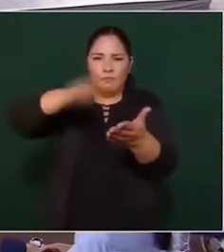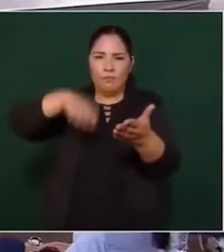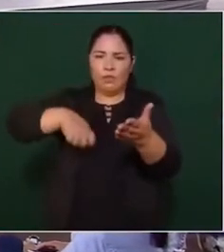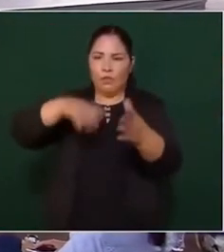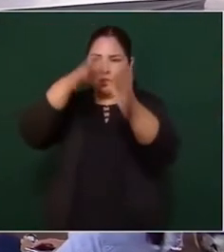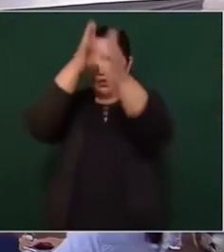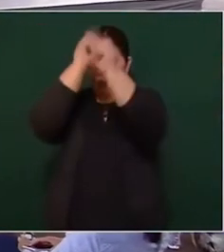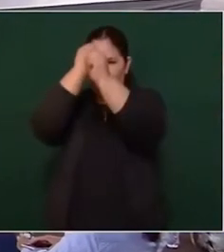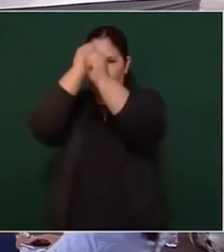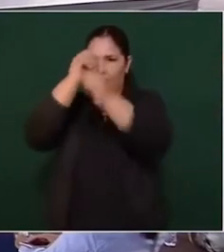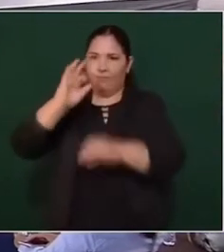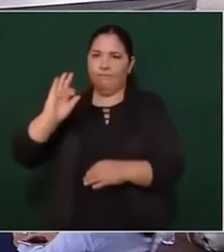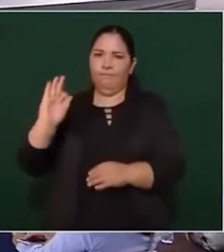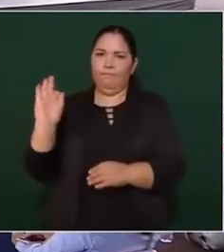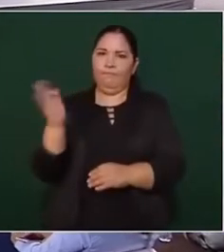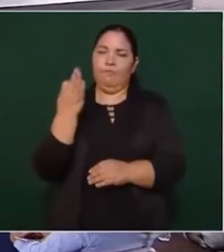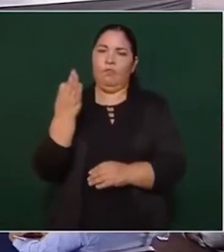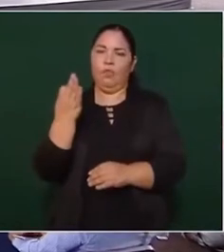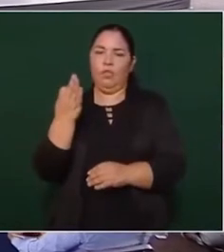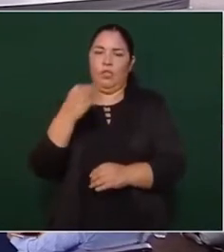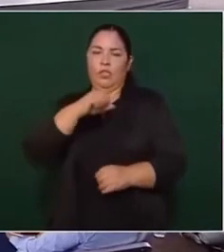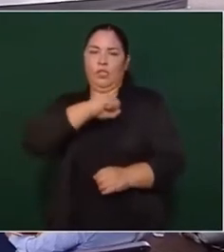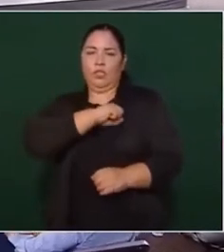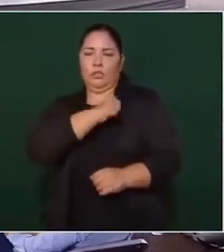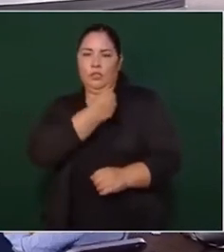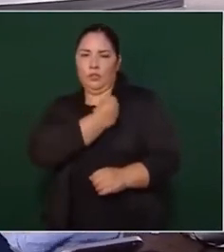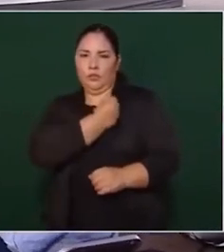federalizar la salud.